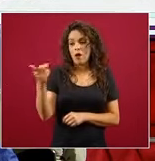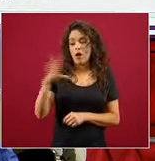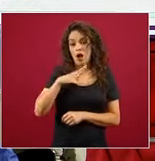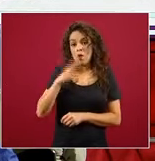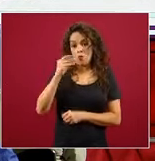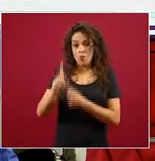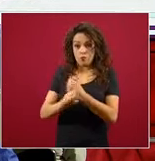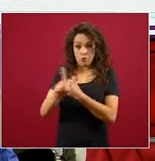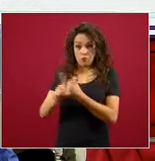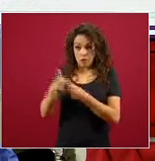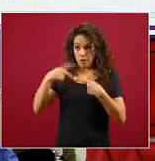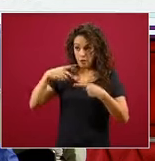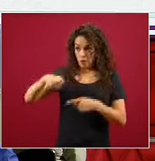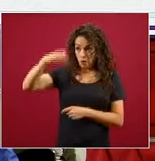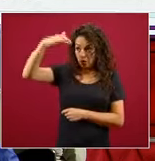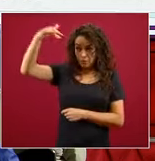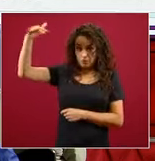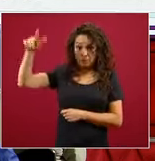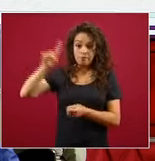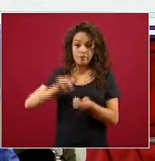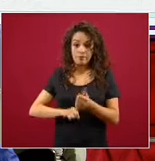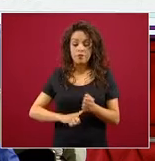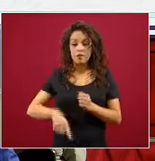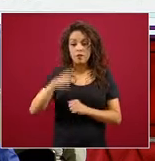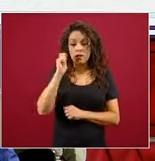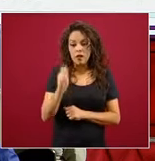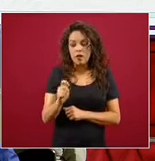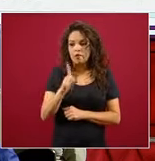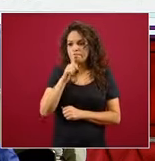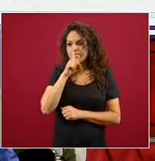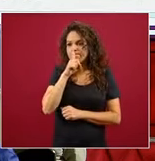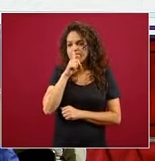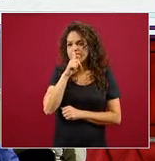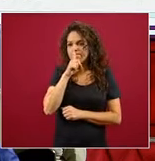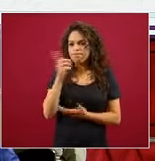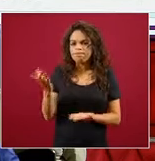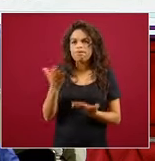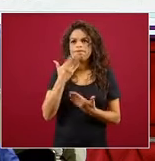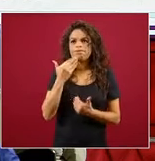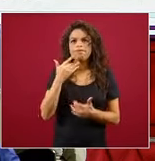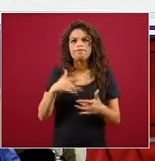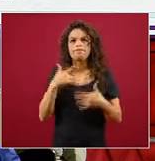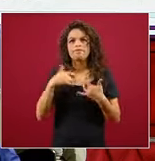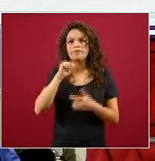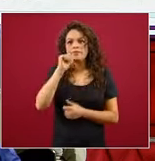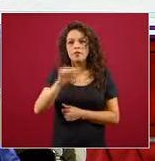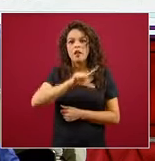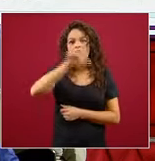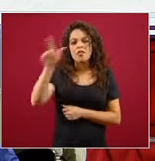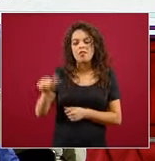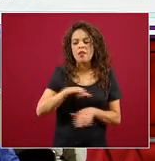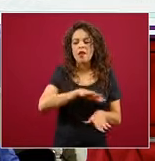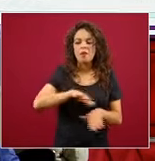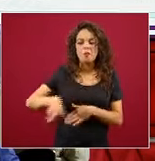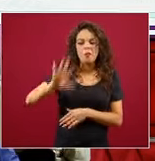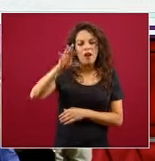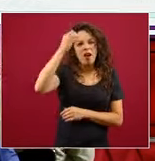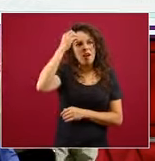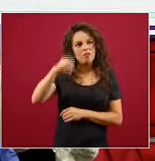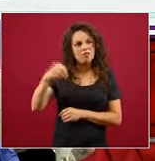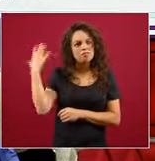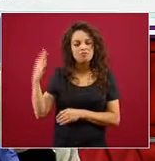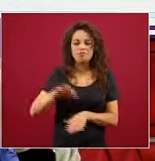a veces silentes y lo que van ocasionando es que al adulto mayor se le vaya abandonando, se le vaya dejando de